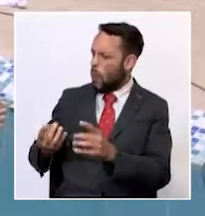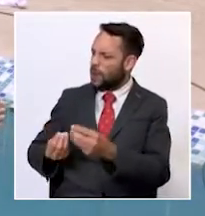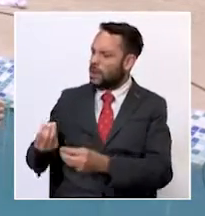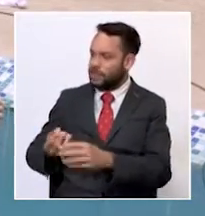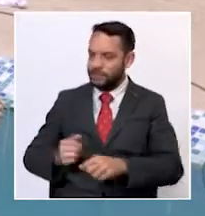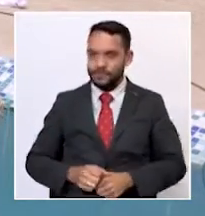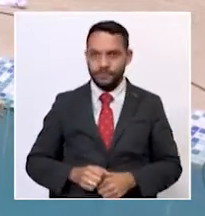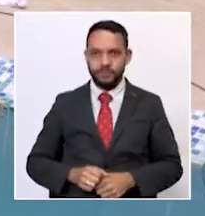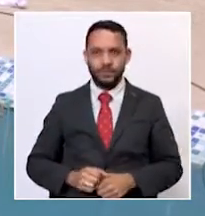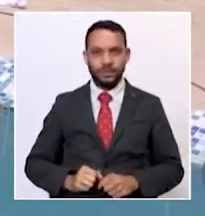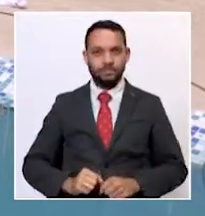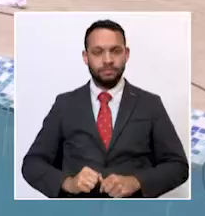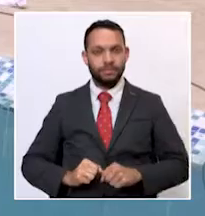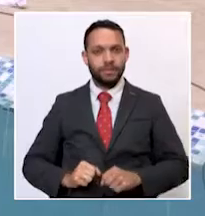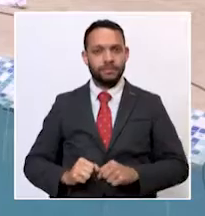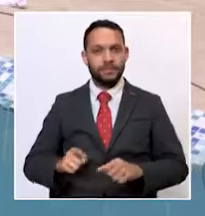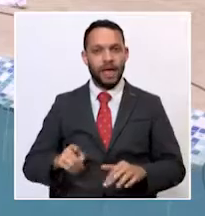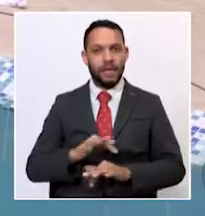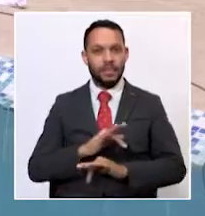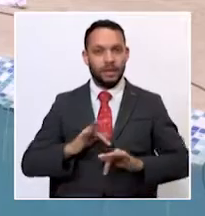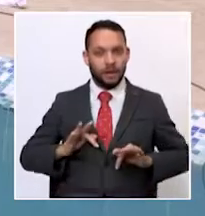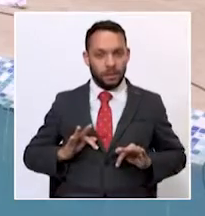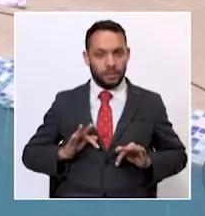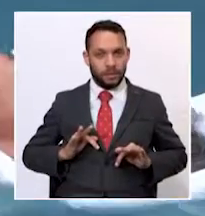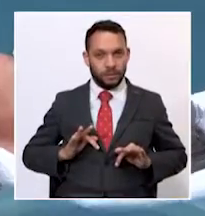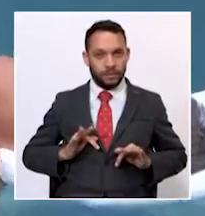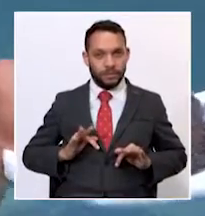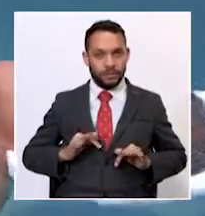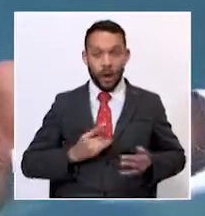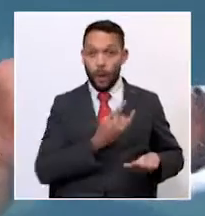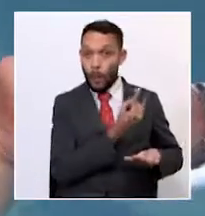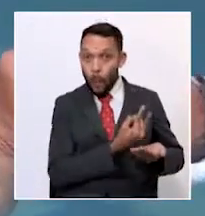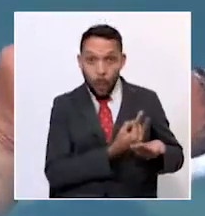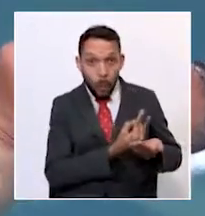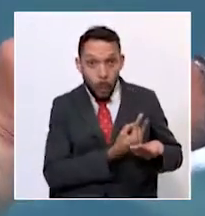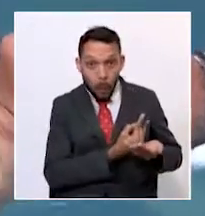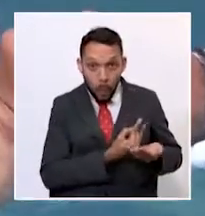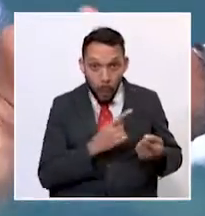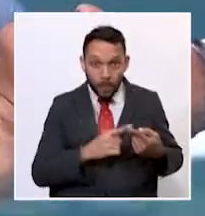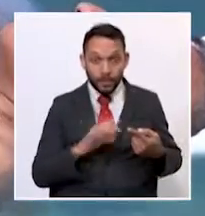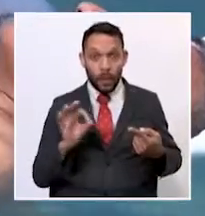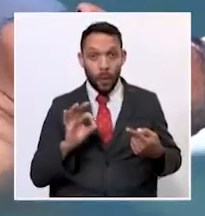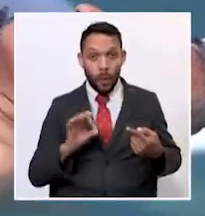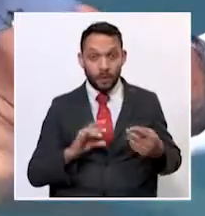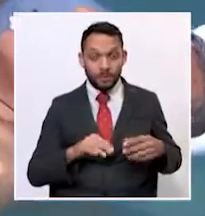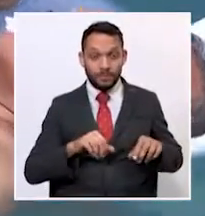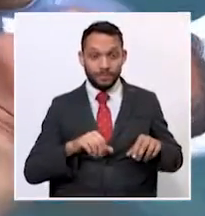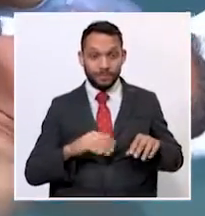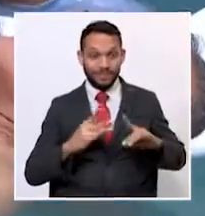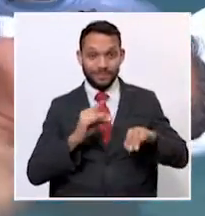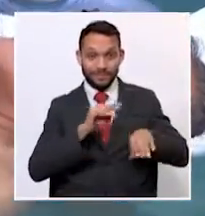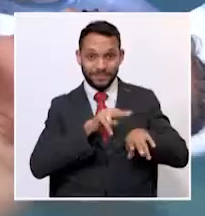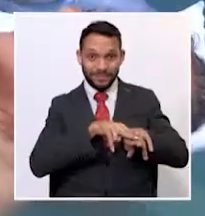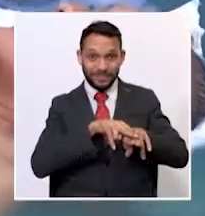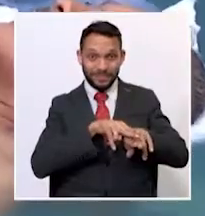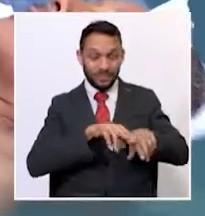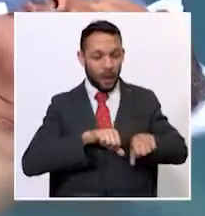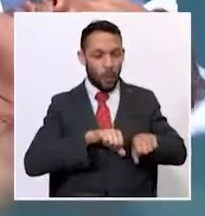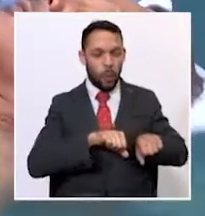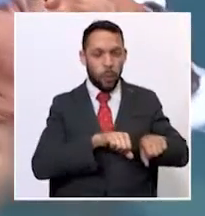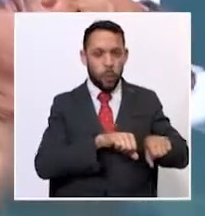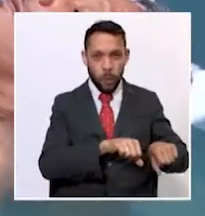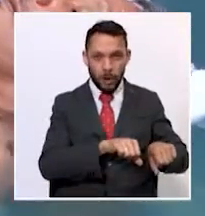en este tipo de terapias no es la que nos da la gravedad, no es la resistencia de la camilla ni la fuerza muscular o